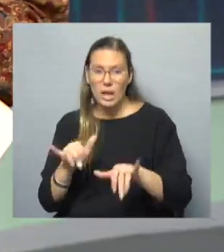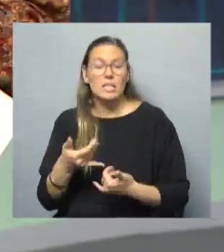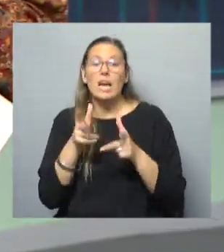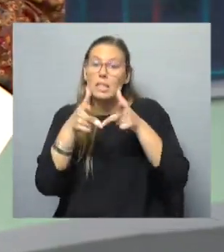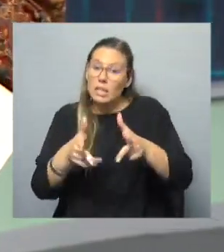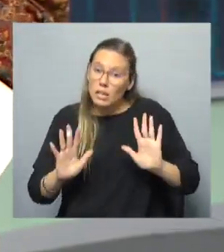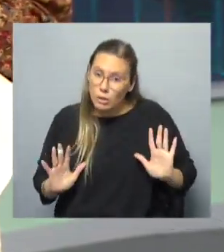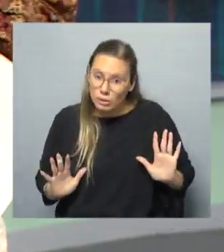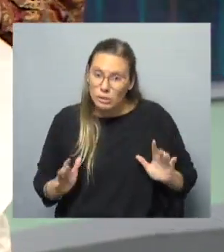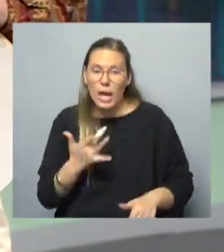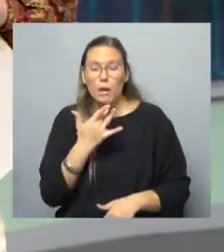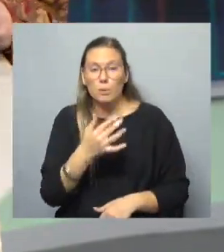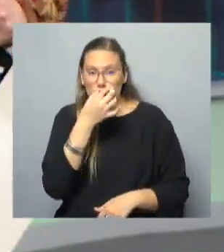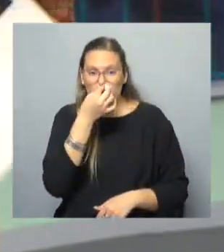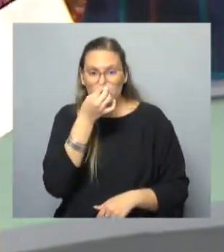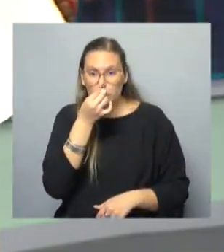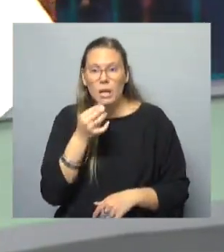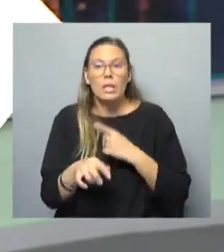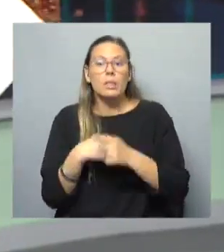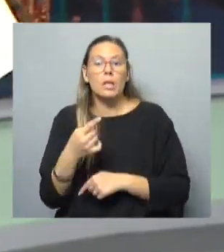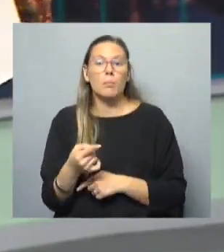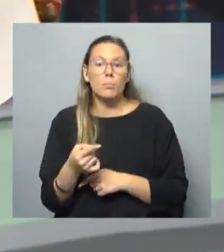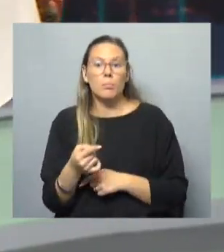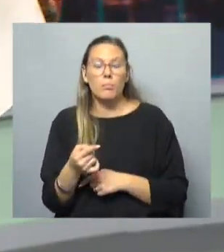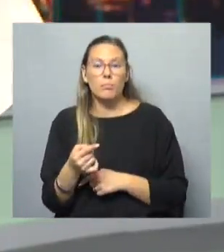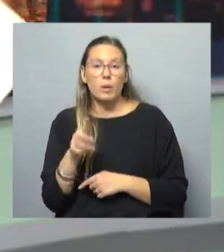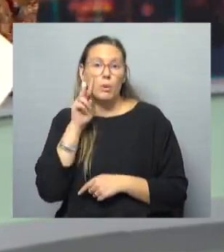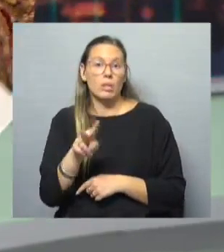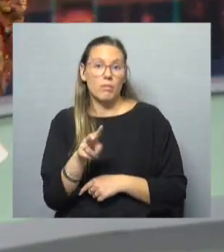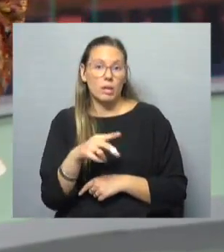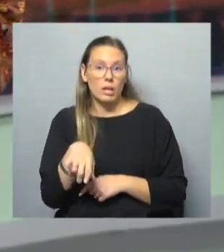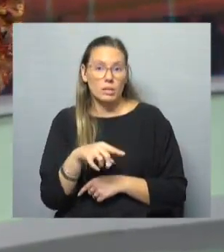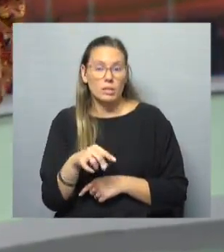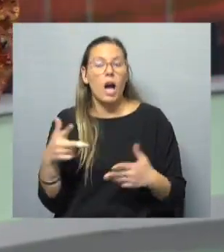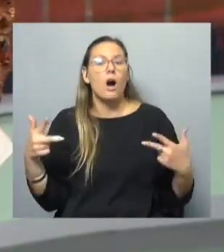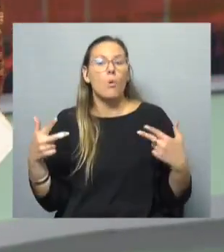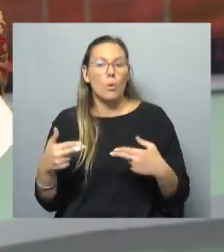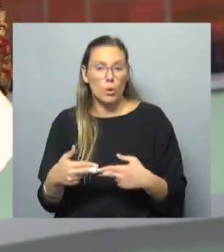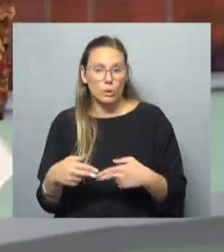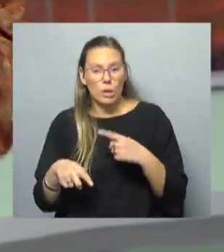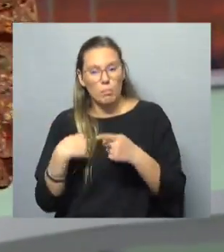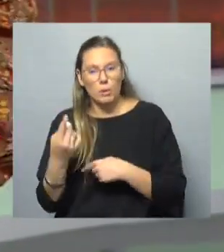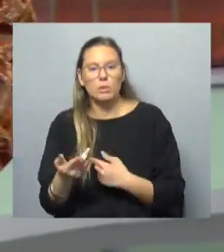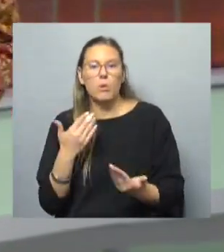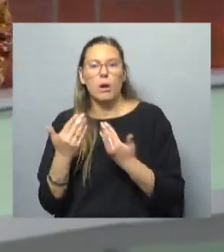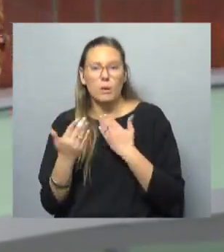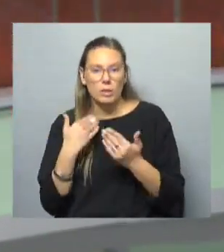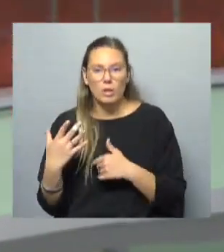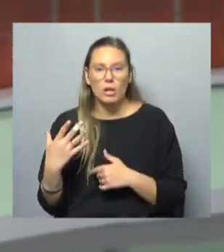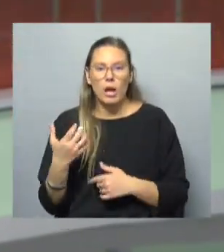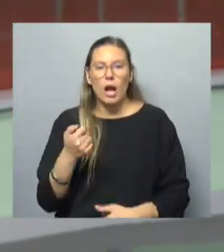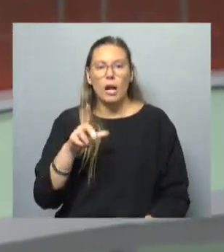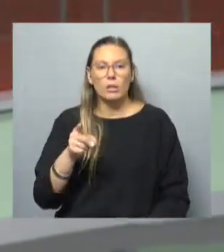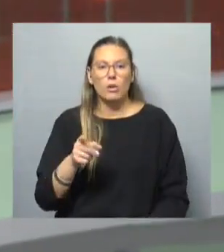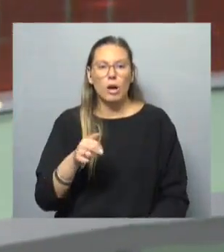que divino. Bueno. Y bueno, y después de verlas, nos vamos a un corte y en el próximo bloque vamos a estar conversando con Aldo Garay.